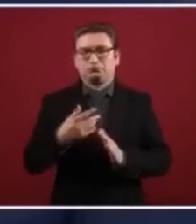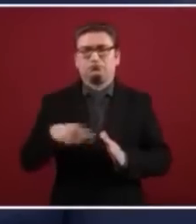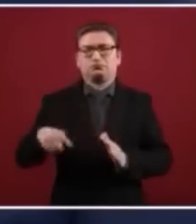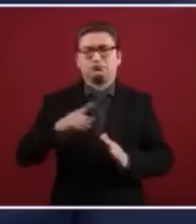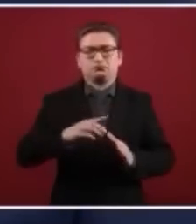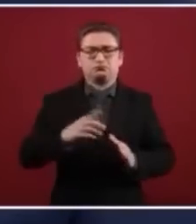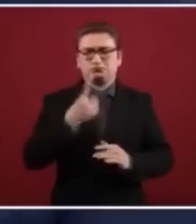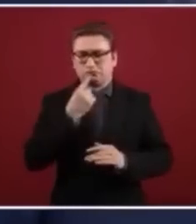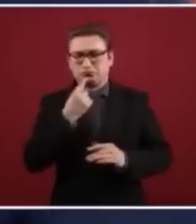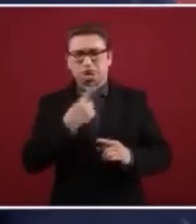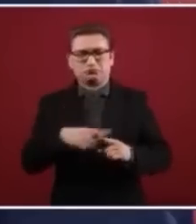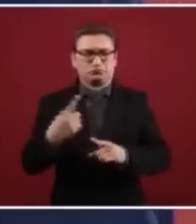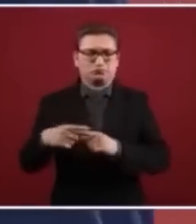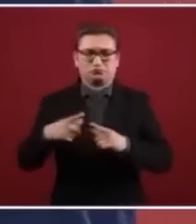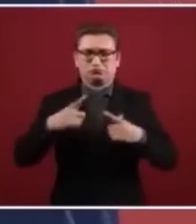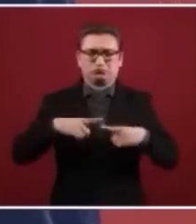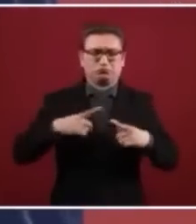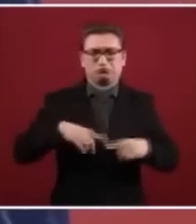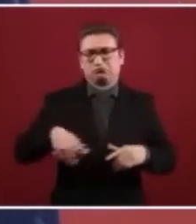Era un